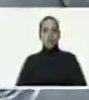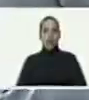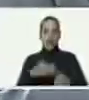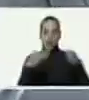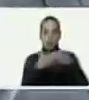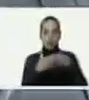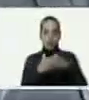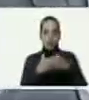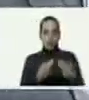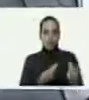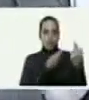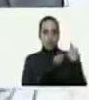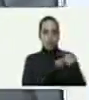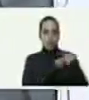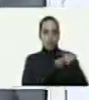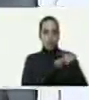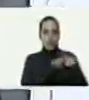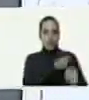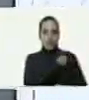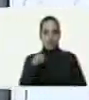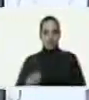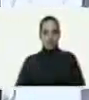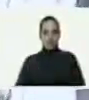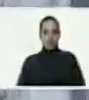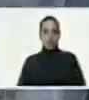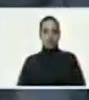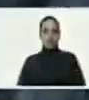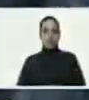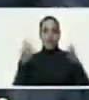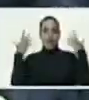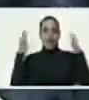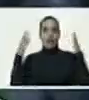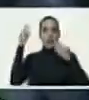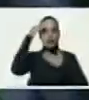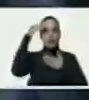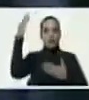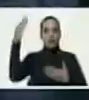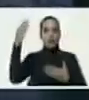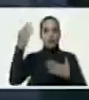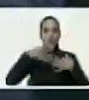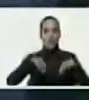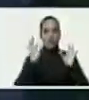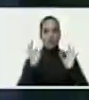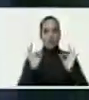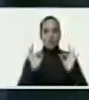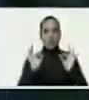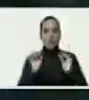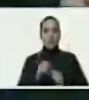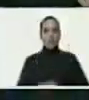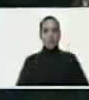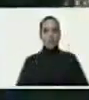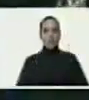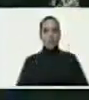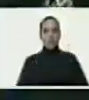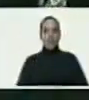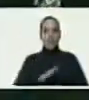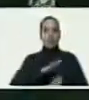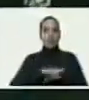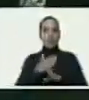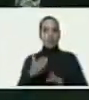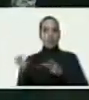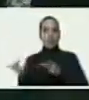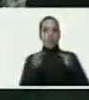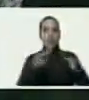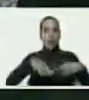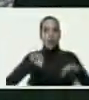China, de la República Popular China. Un aplauso y un saludo muy especial, que son nuestros